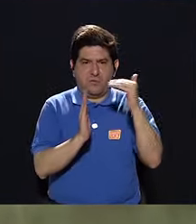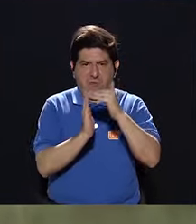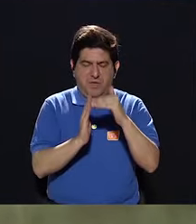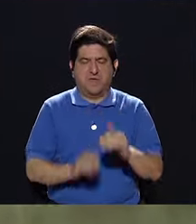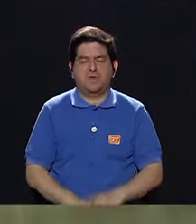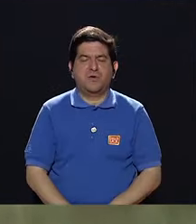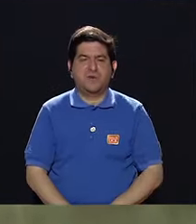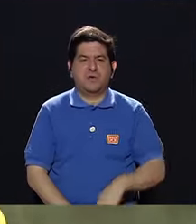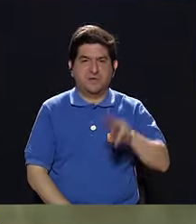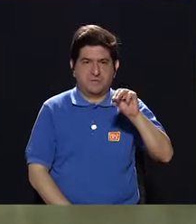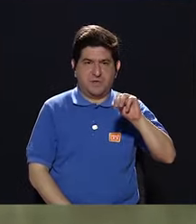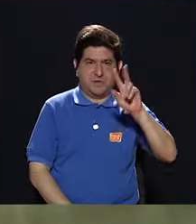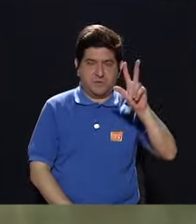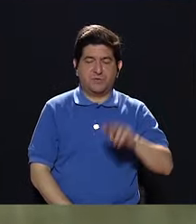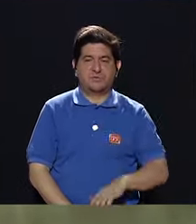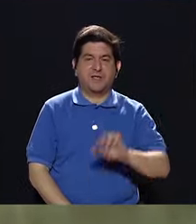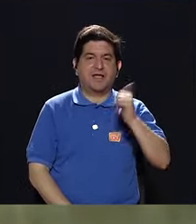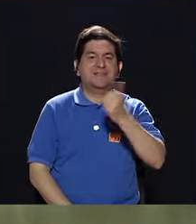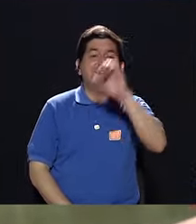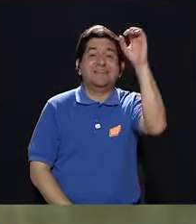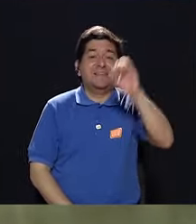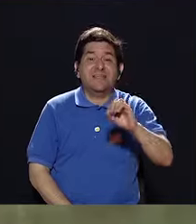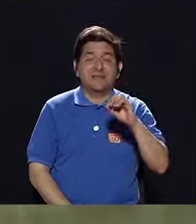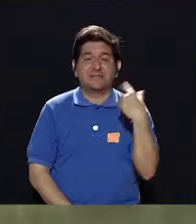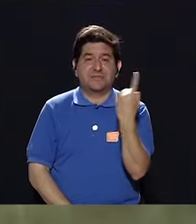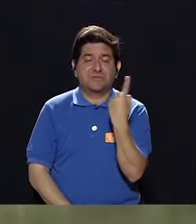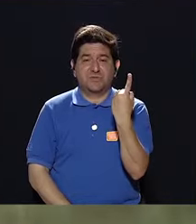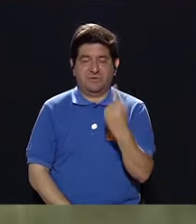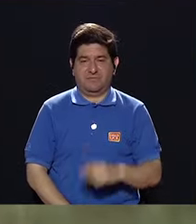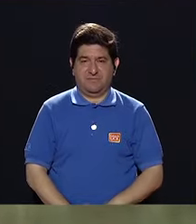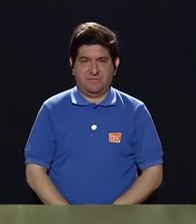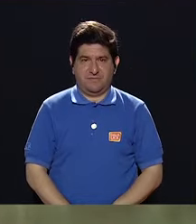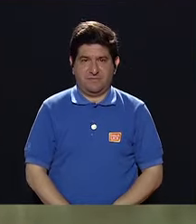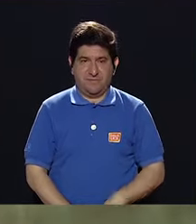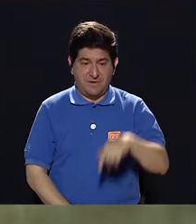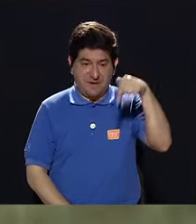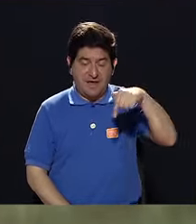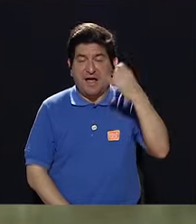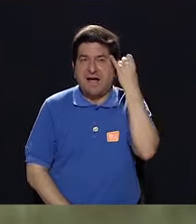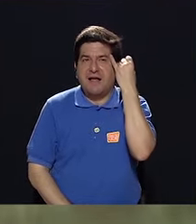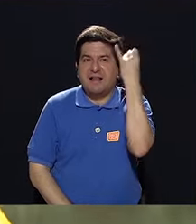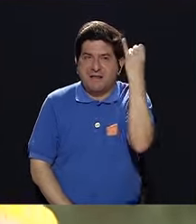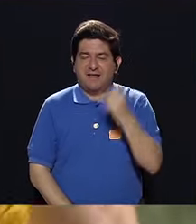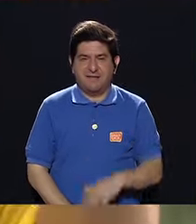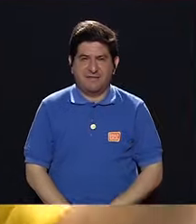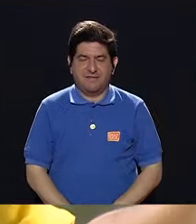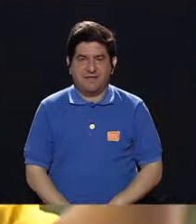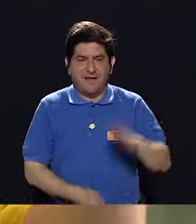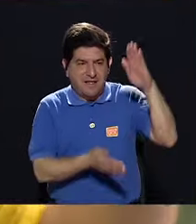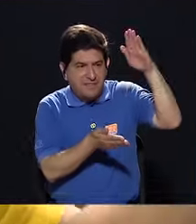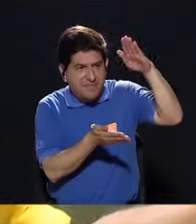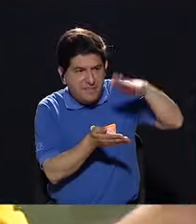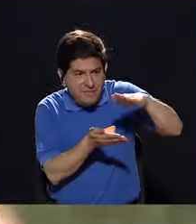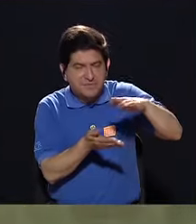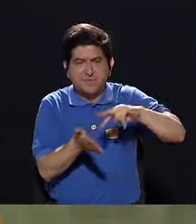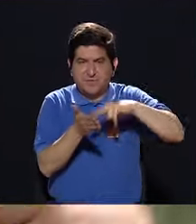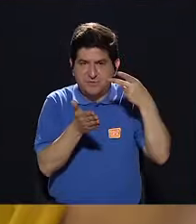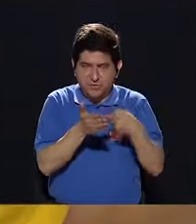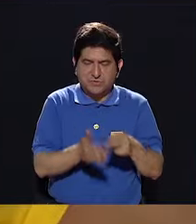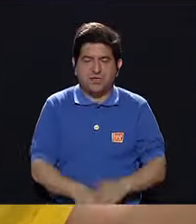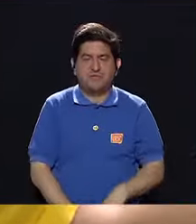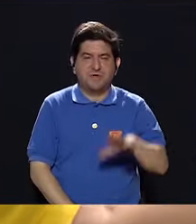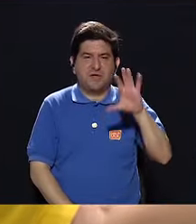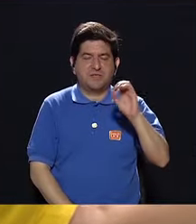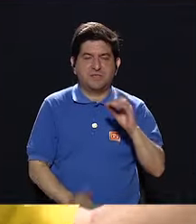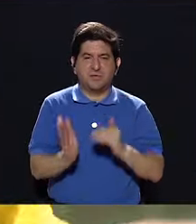división, es el 10% de lo que pasa por aquí. Entonces, si al final la tendencia fuera a que la disminución nos lleva